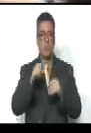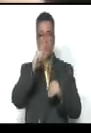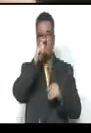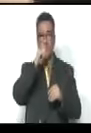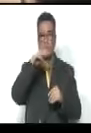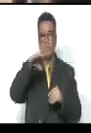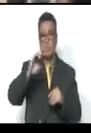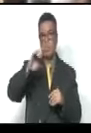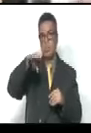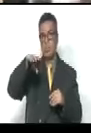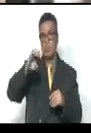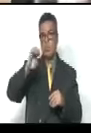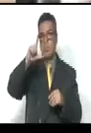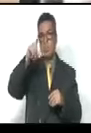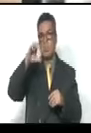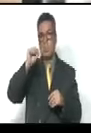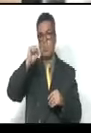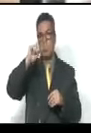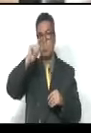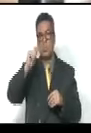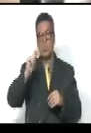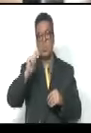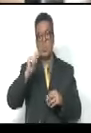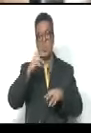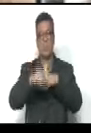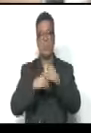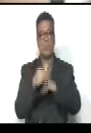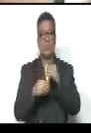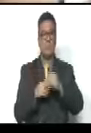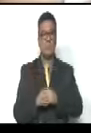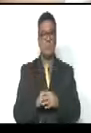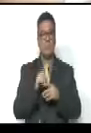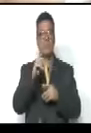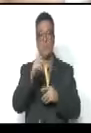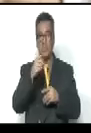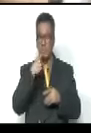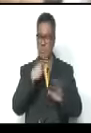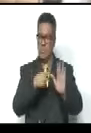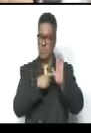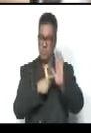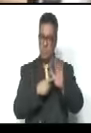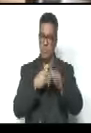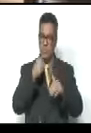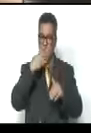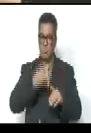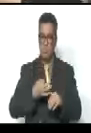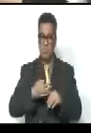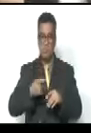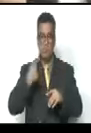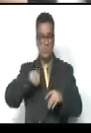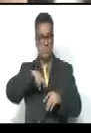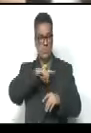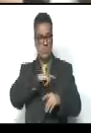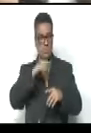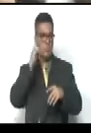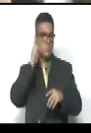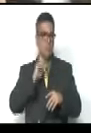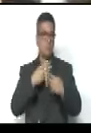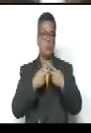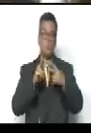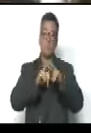CELAC, celebrada en San Vicente y las Granadinas. Fue una muestra extraordinaria de nuestra diplomacia bolivariana de